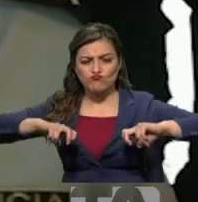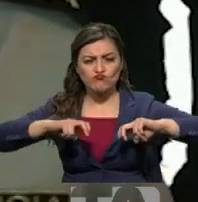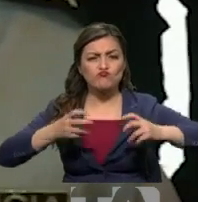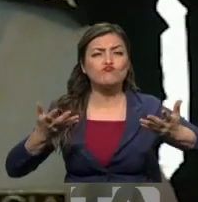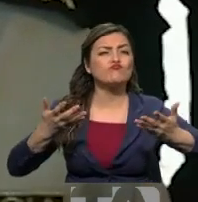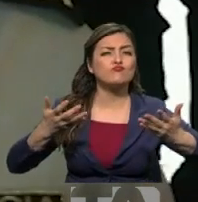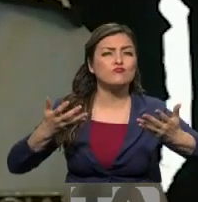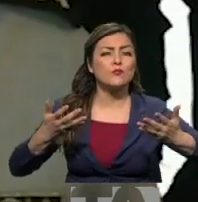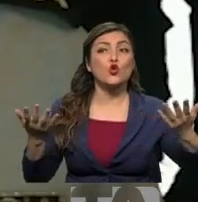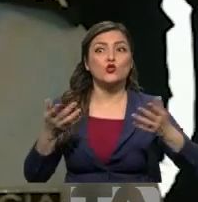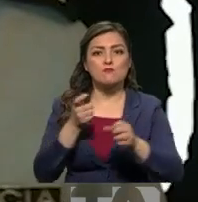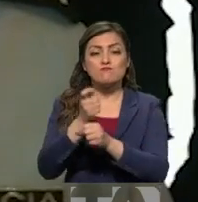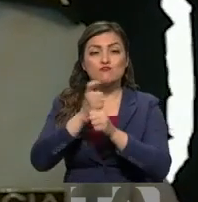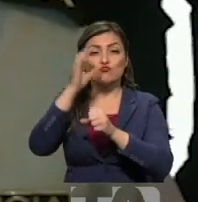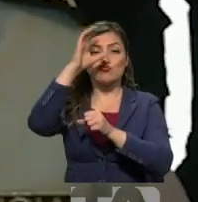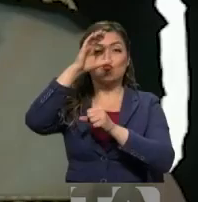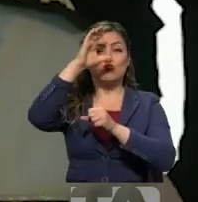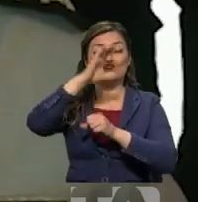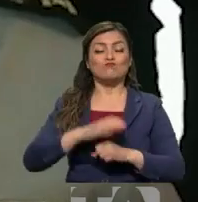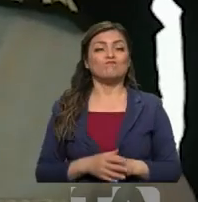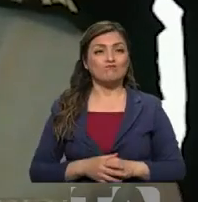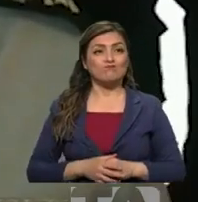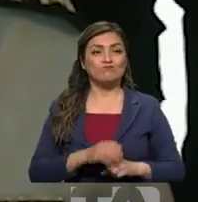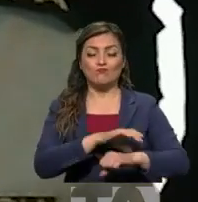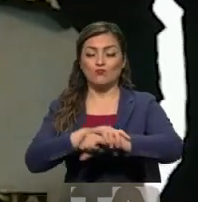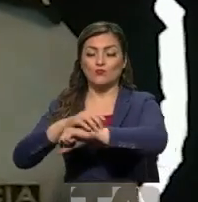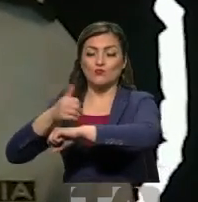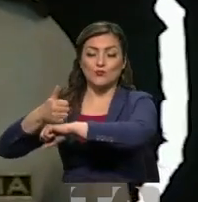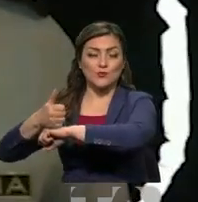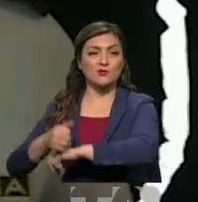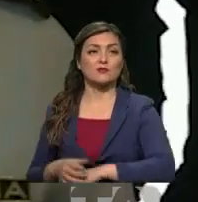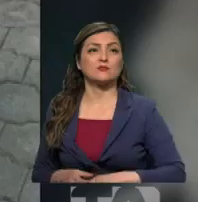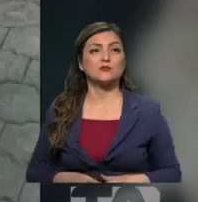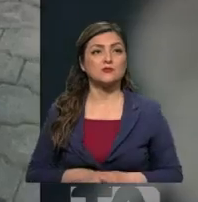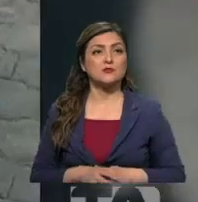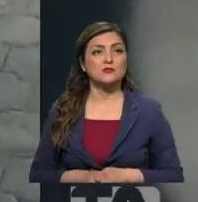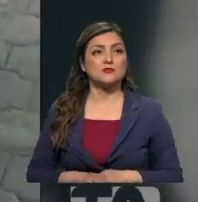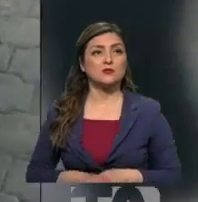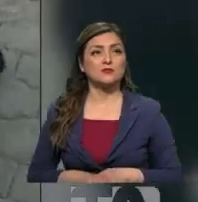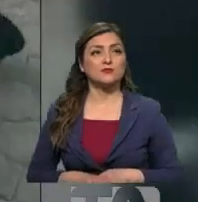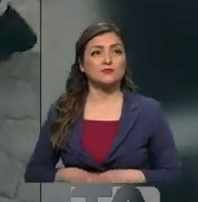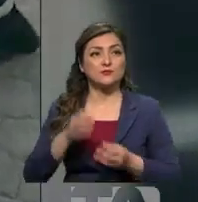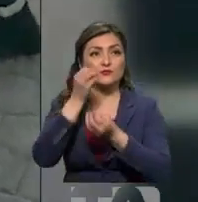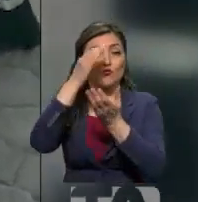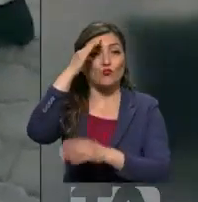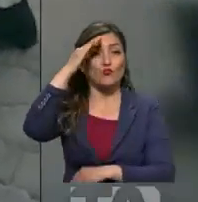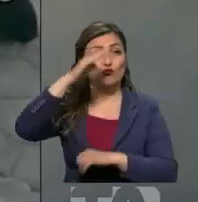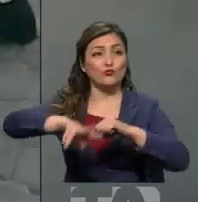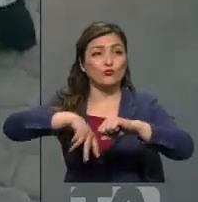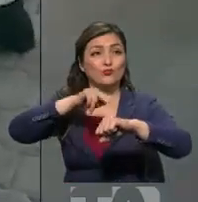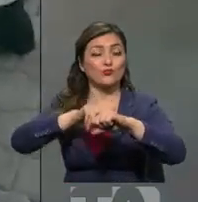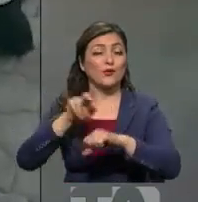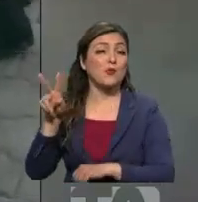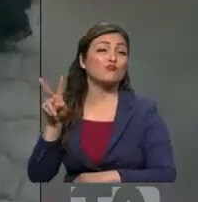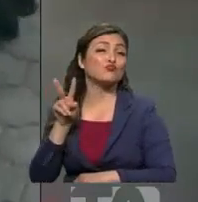de determinar, localizar a estas personas y poder proceder a poner a órdenes de las autoridades en caso de que sea necesario. Según información de la Policía Nacional,